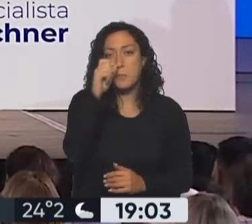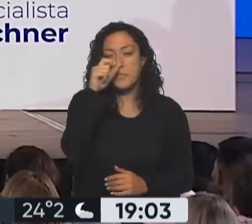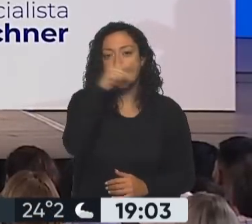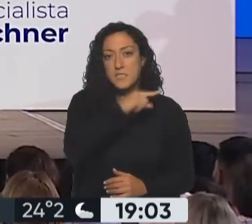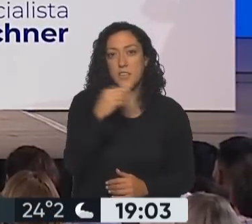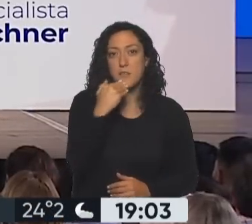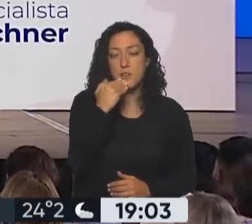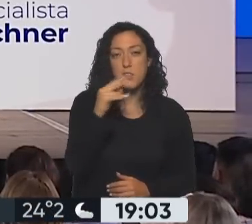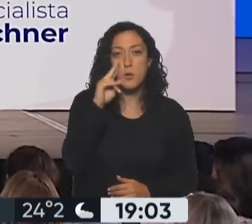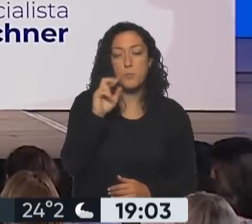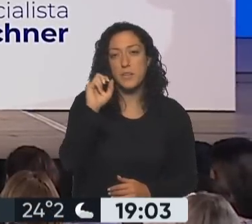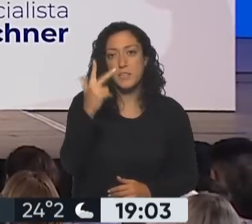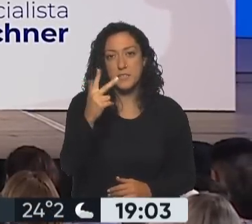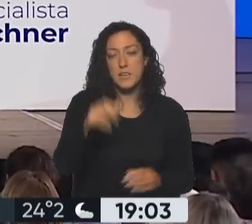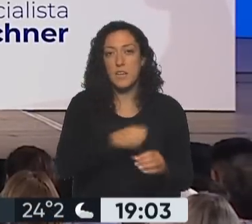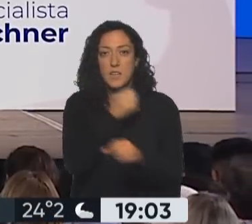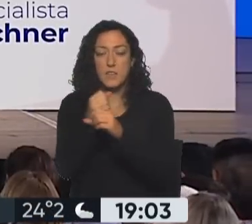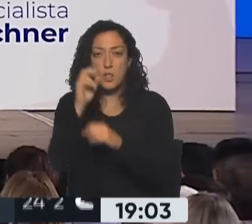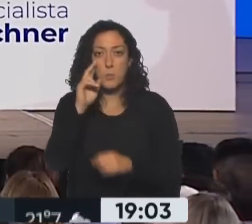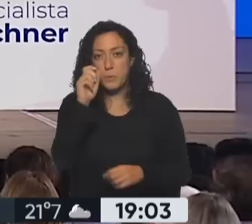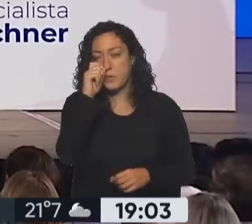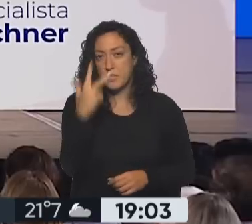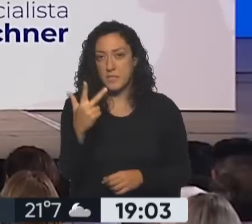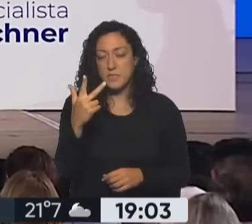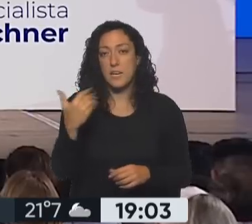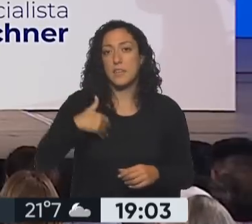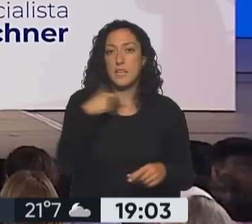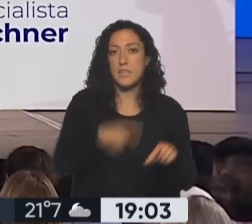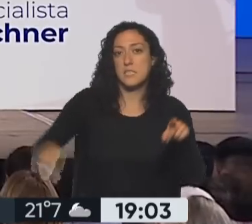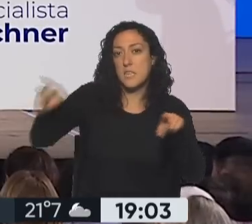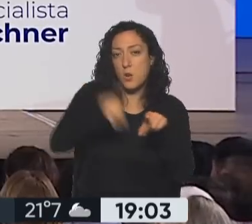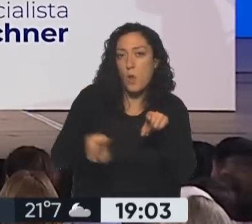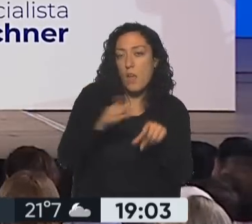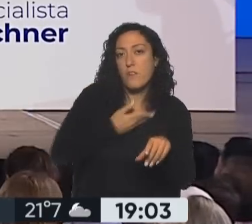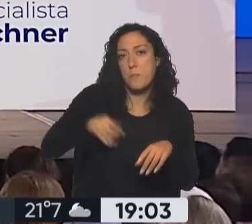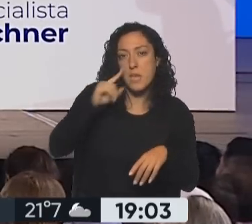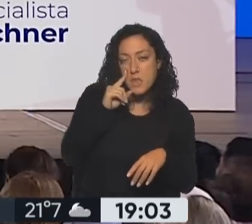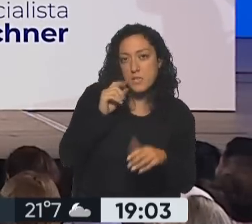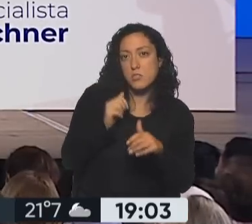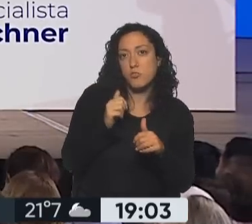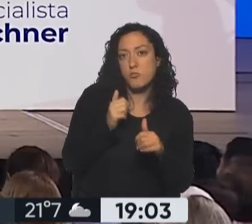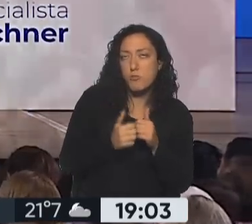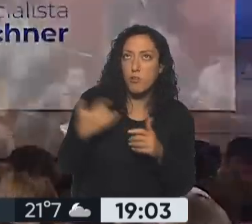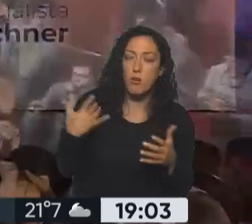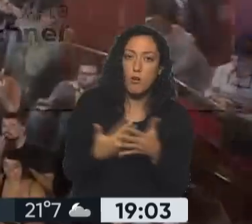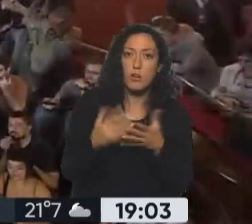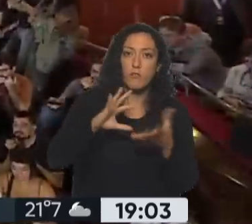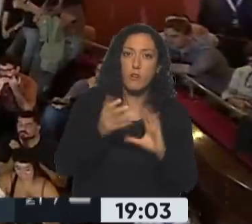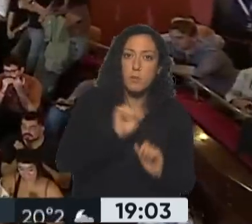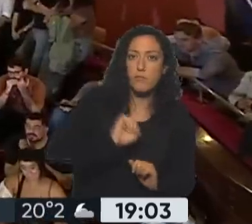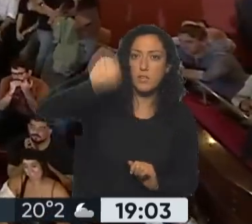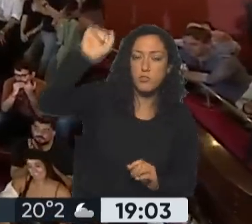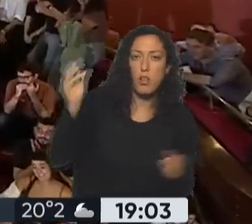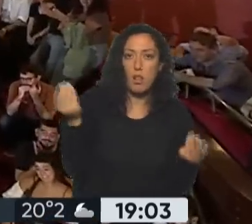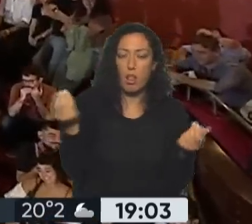abril 2023, la Argentina circular, el FMI y su histórica receta de inflación y